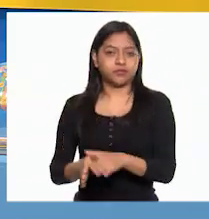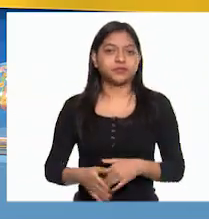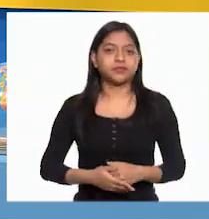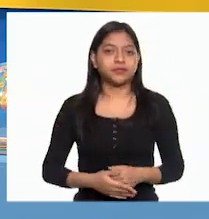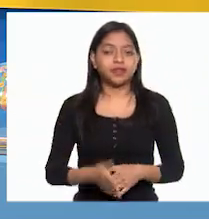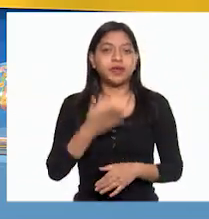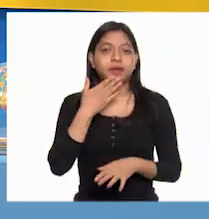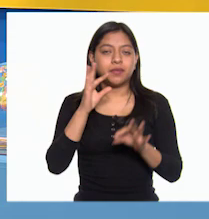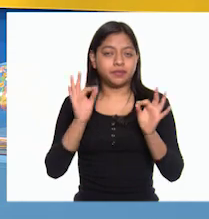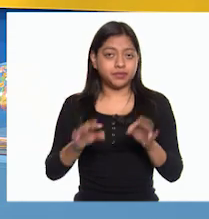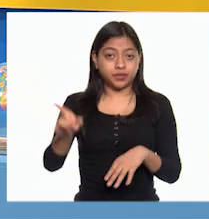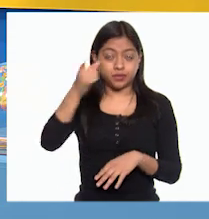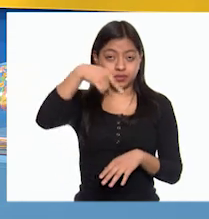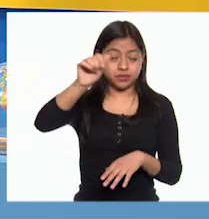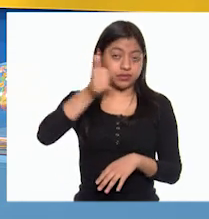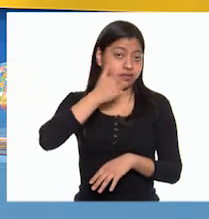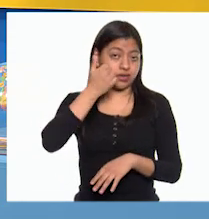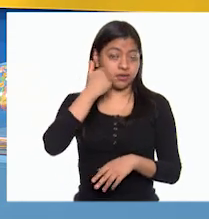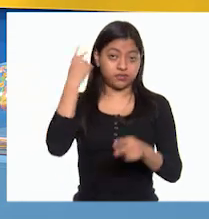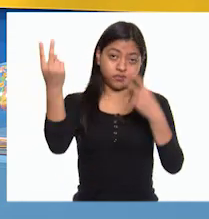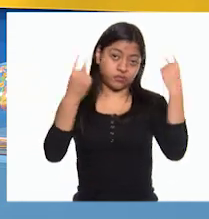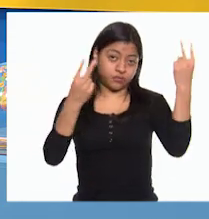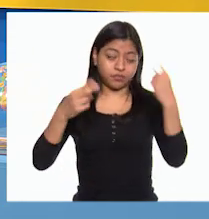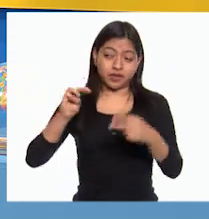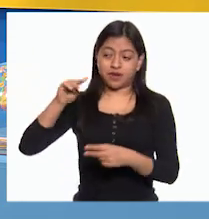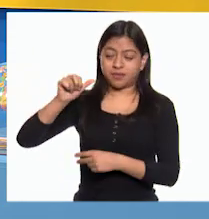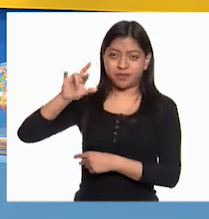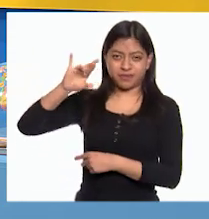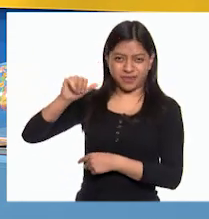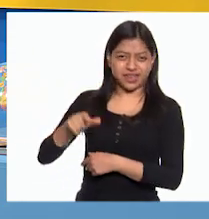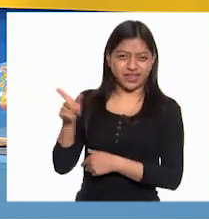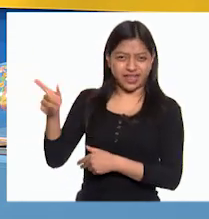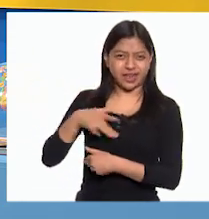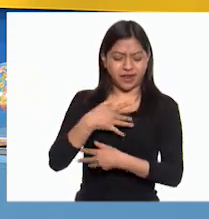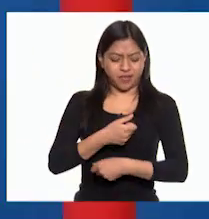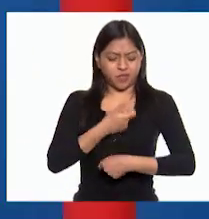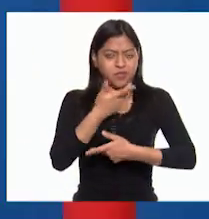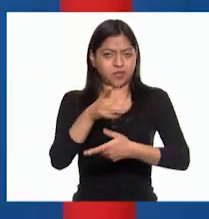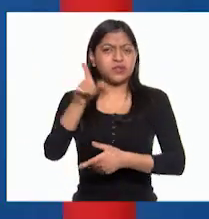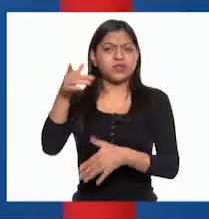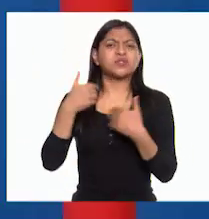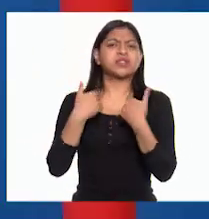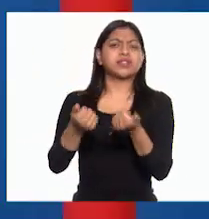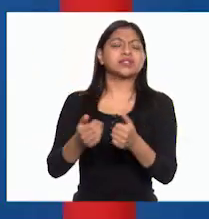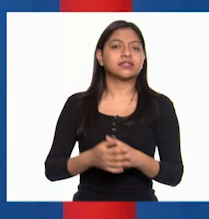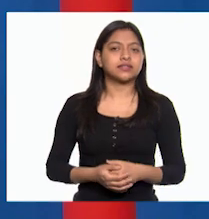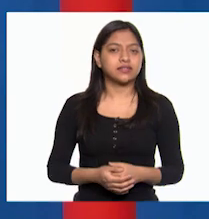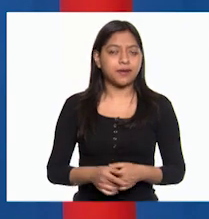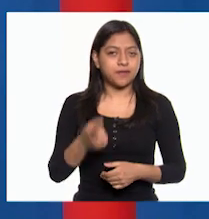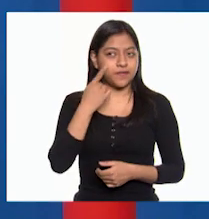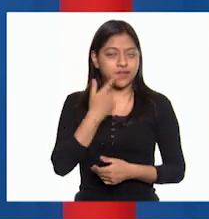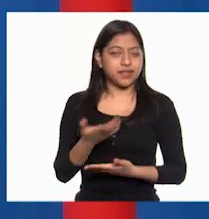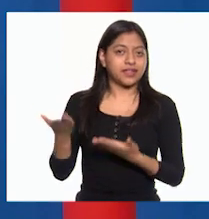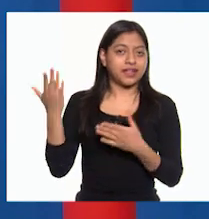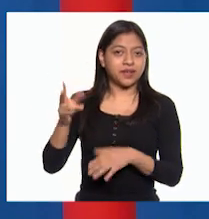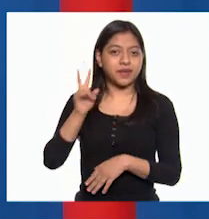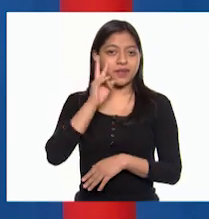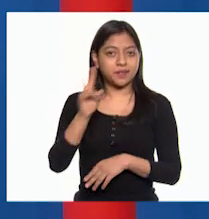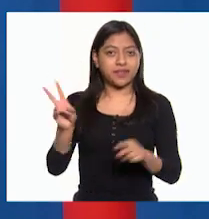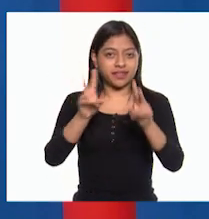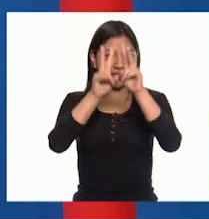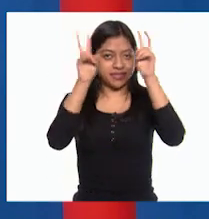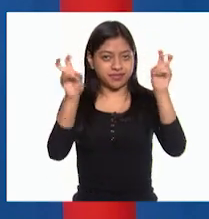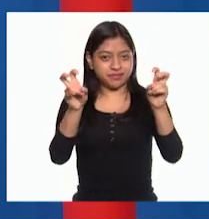Por otro lado, estudiantes en casa, María, ¿qué opinan sobre el poema? Pues lo primero que llama mi atención es el